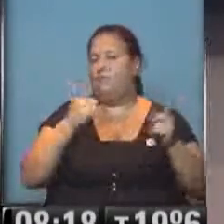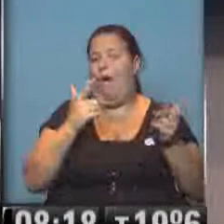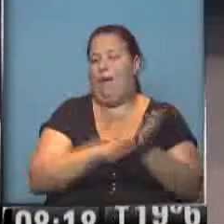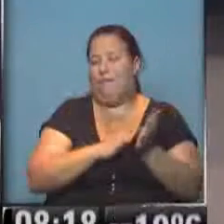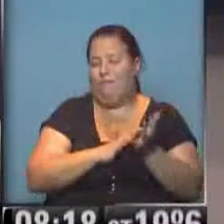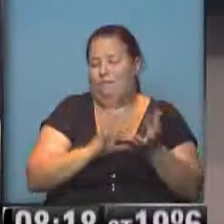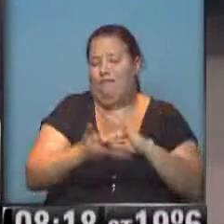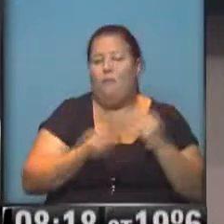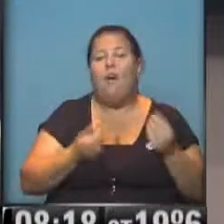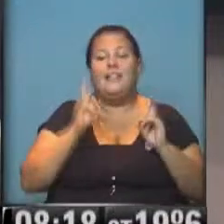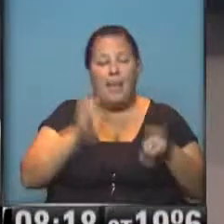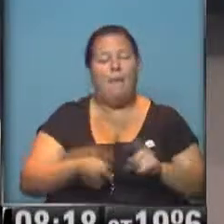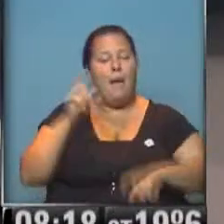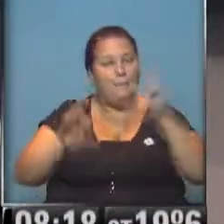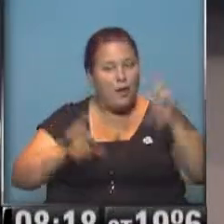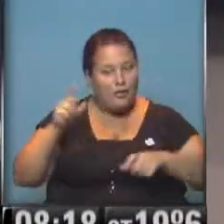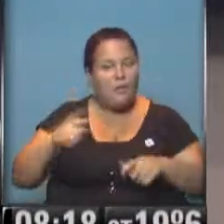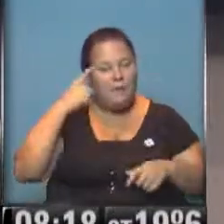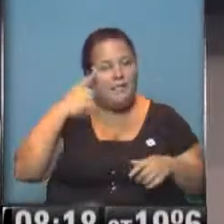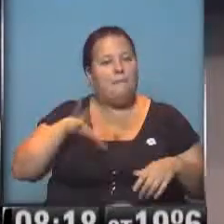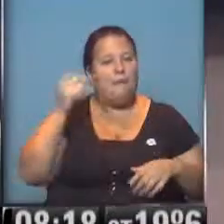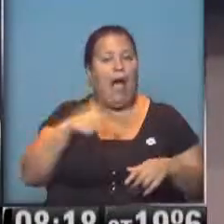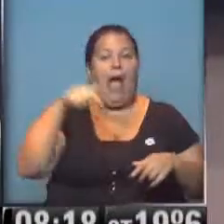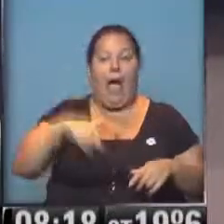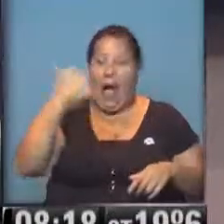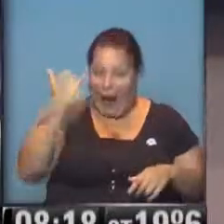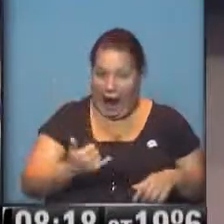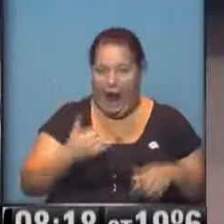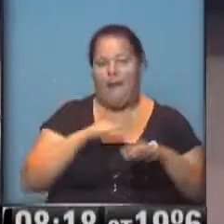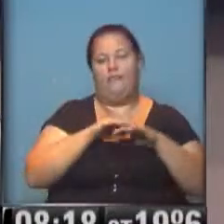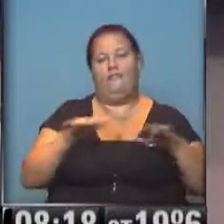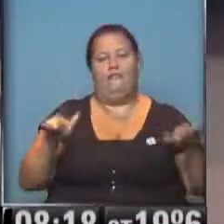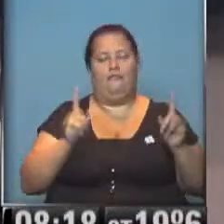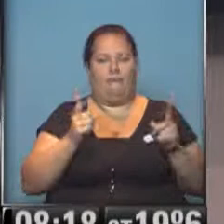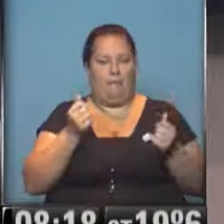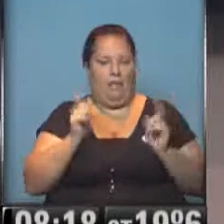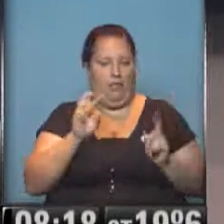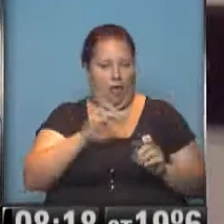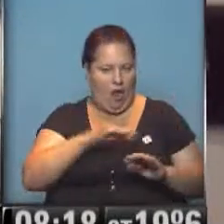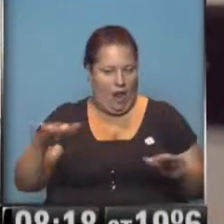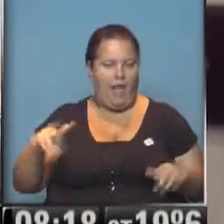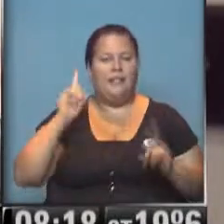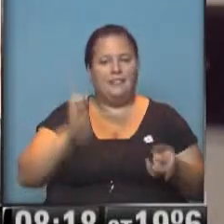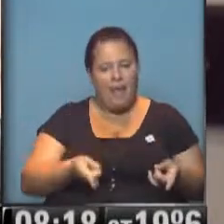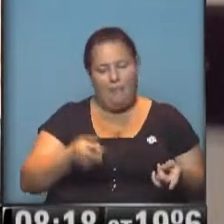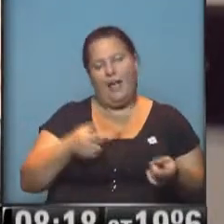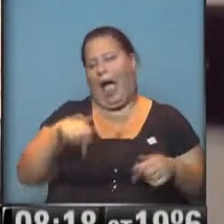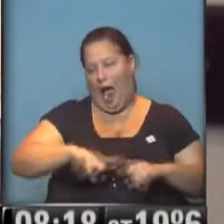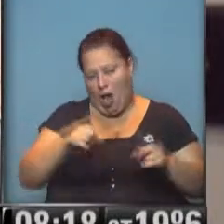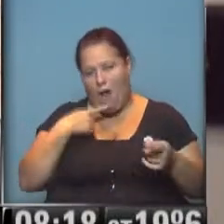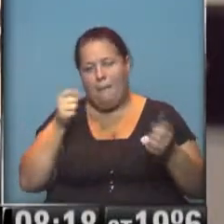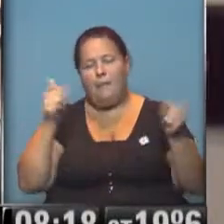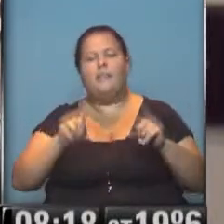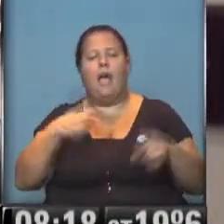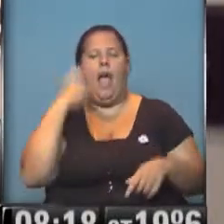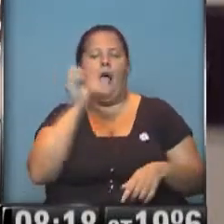porque aparte la gente empezó a valorar ahora que la tiene en la estabilidad cambia ahora también se le critica bueno ya no la de evaluación